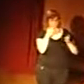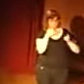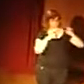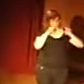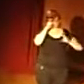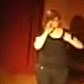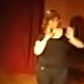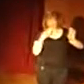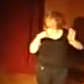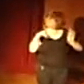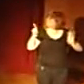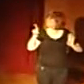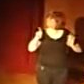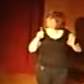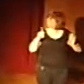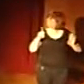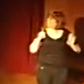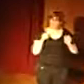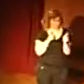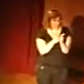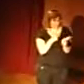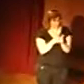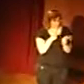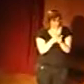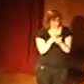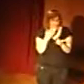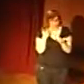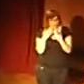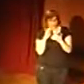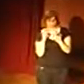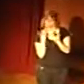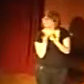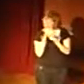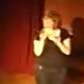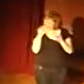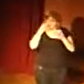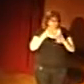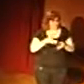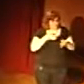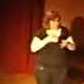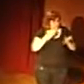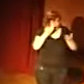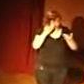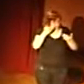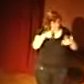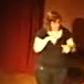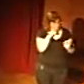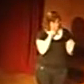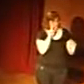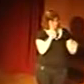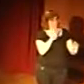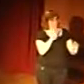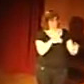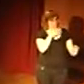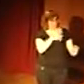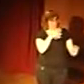fíjense por ejemplo este apóstol que está conversando con el siguiente y tal Que obviamente no están en la pintura original Pero esto es lo que las hace fascinantes lo que